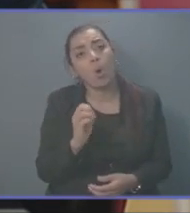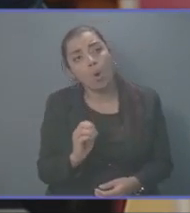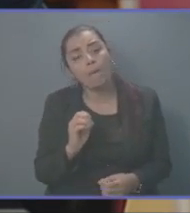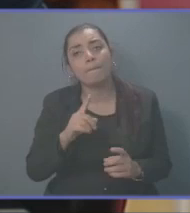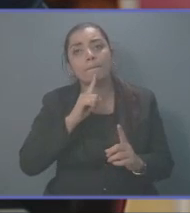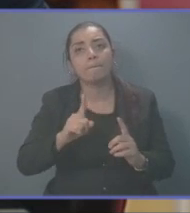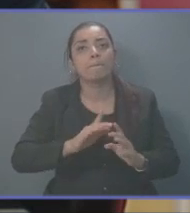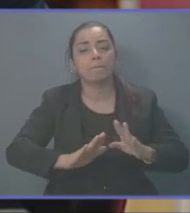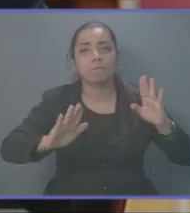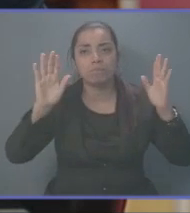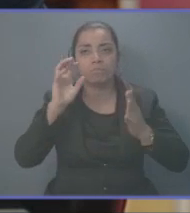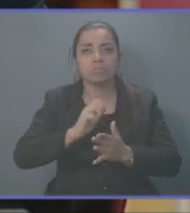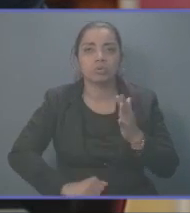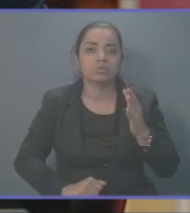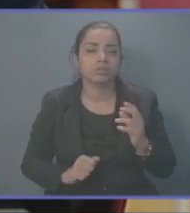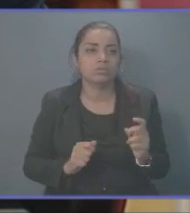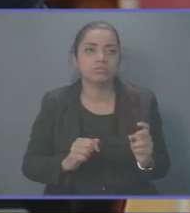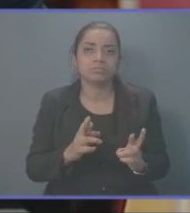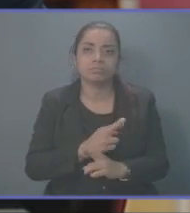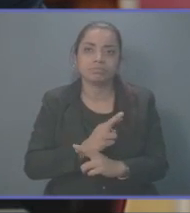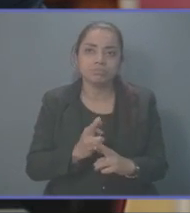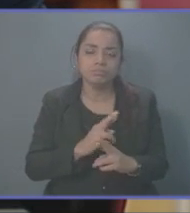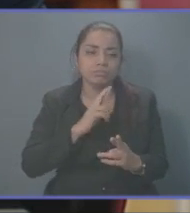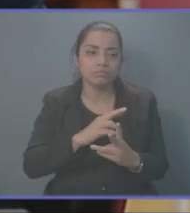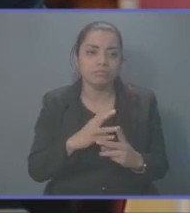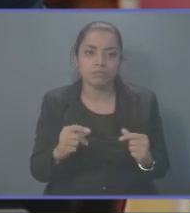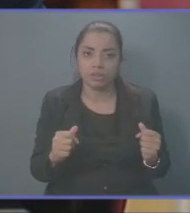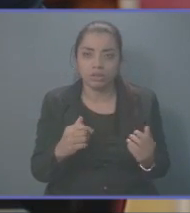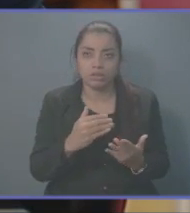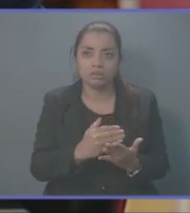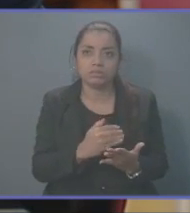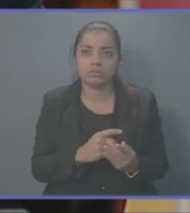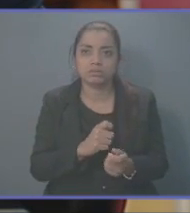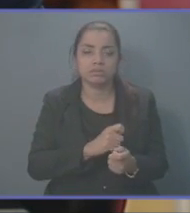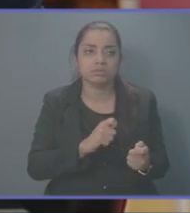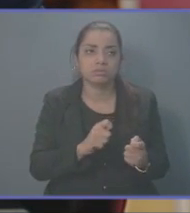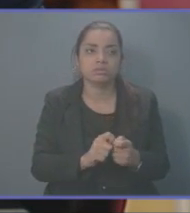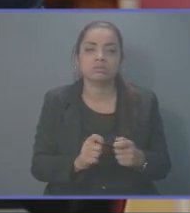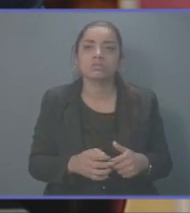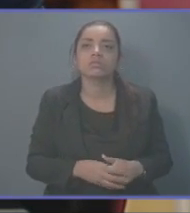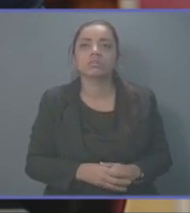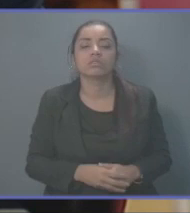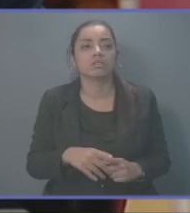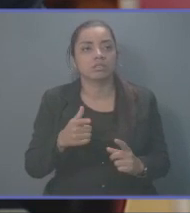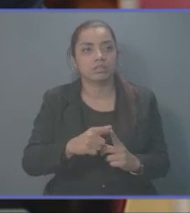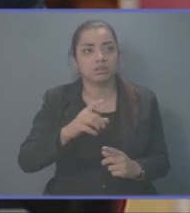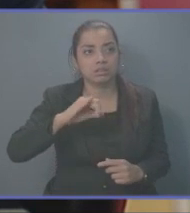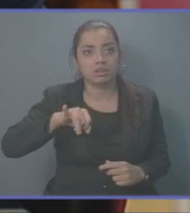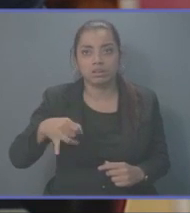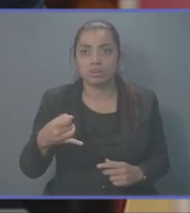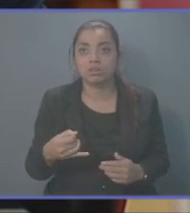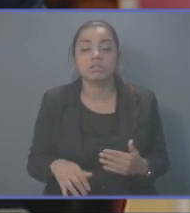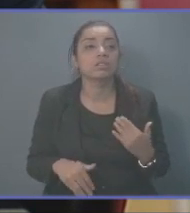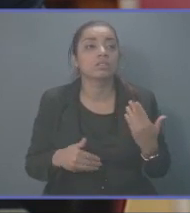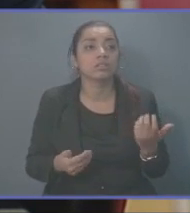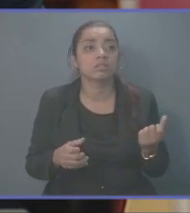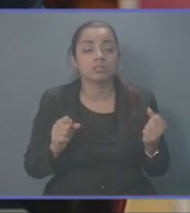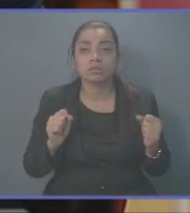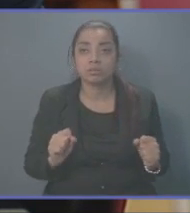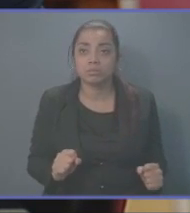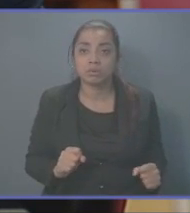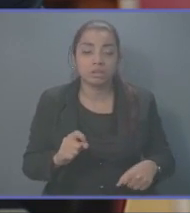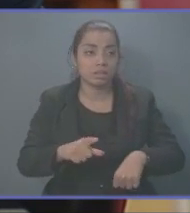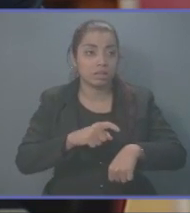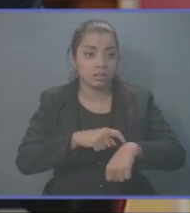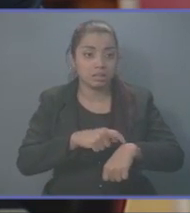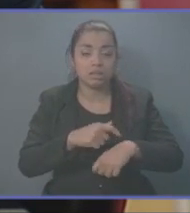se hayan modificado aún la resolución respectiva. J. que se encuentre dentro del plazo